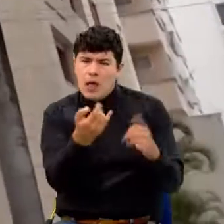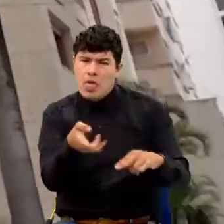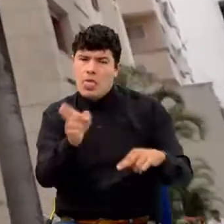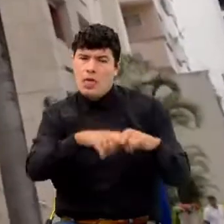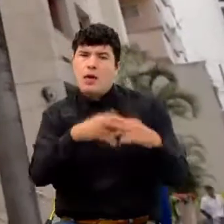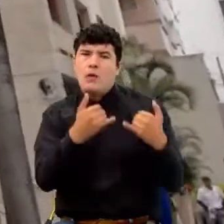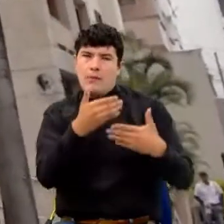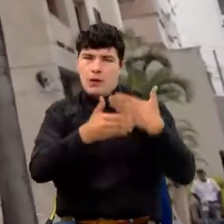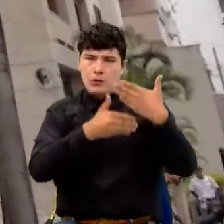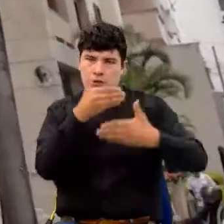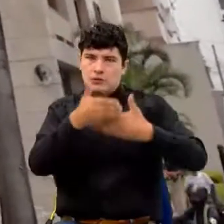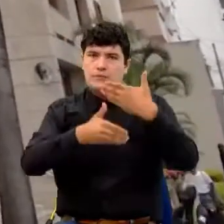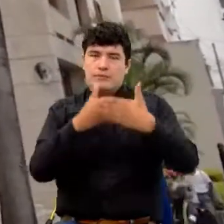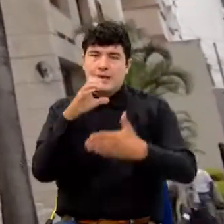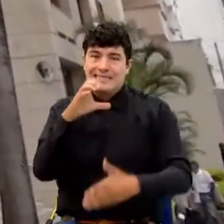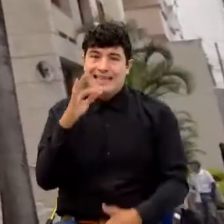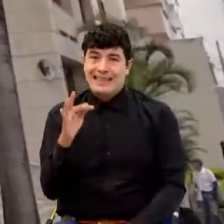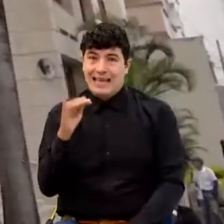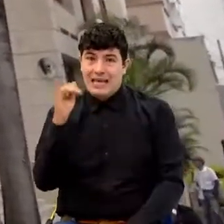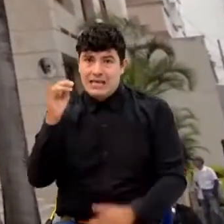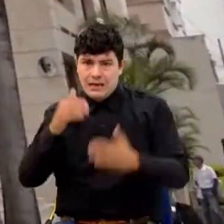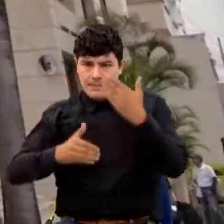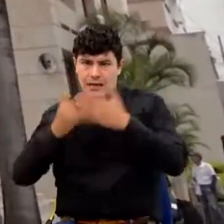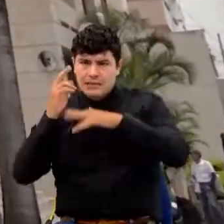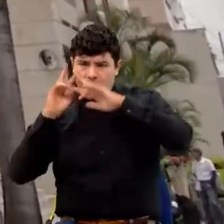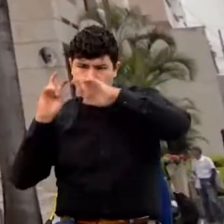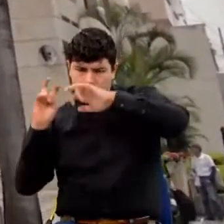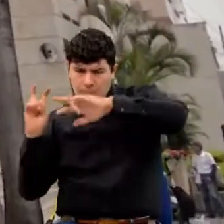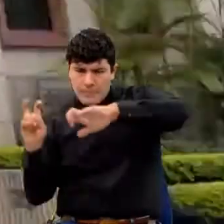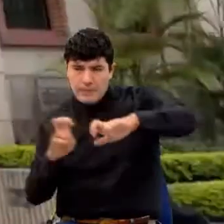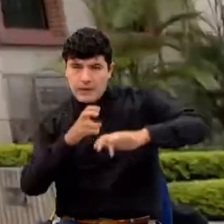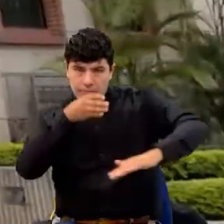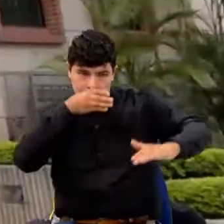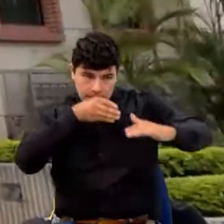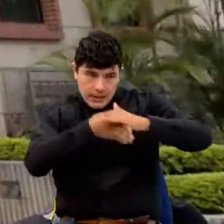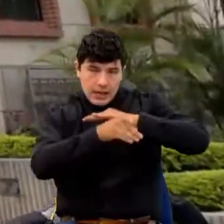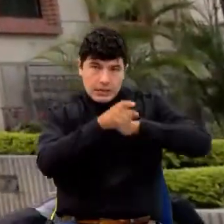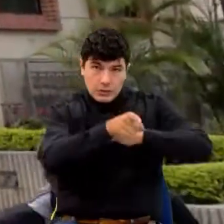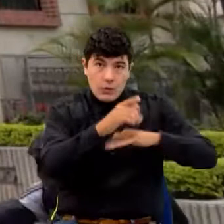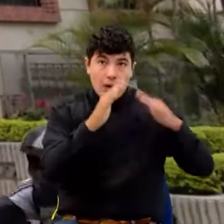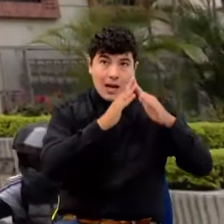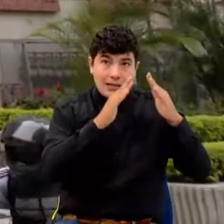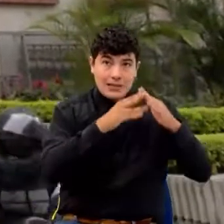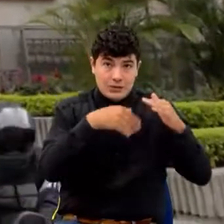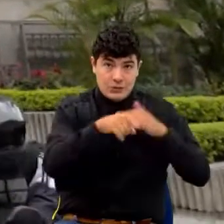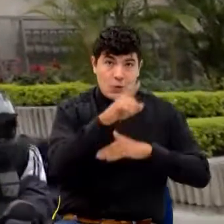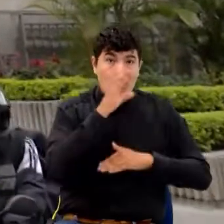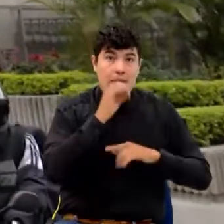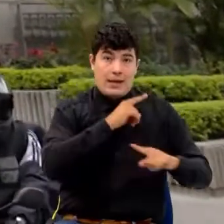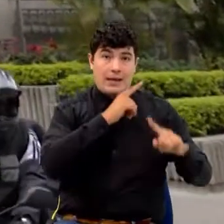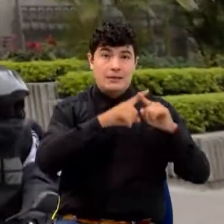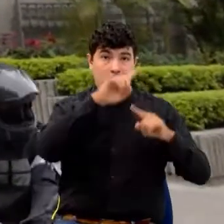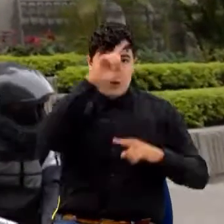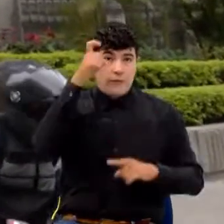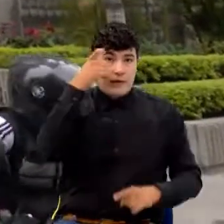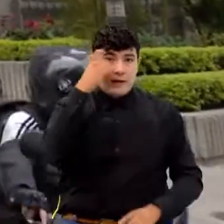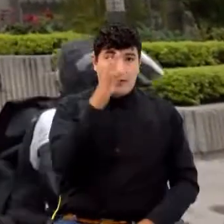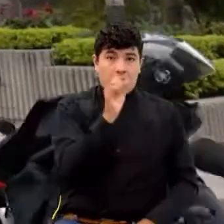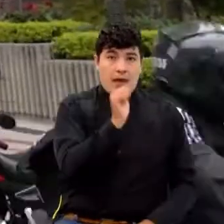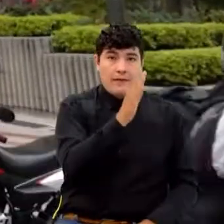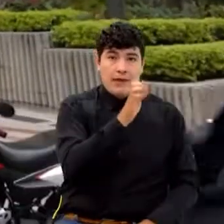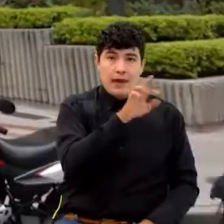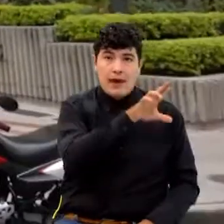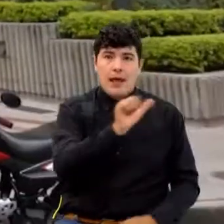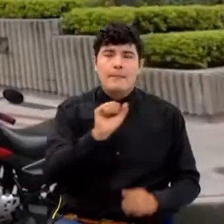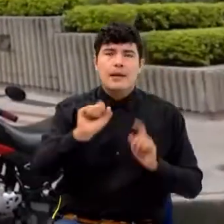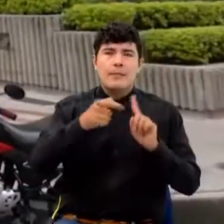Ya el CTI comenzó a realizar los operativos en los inmuebles del ex gobernador Tavera. El primero de ellos se realizó en el